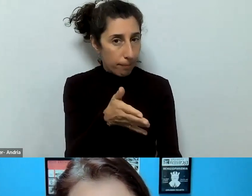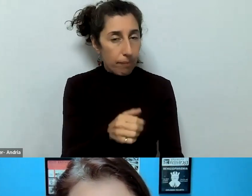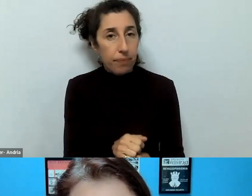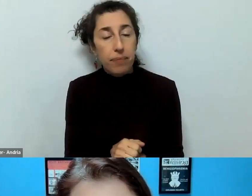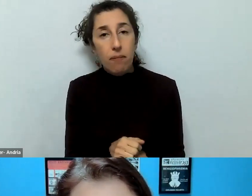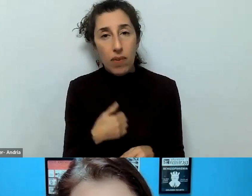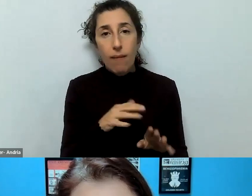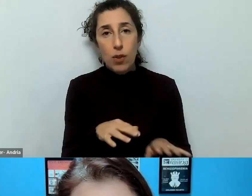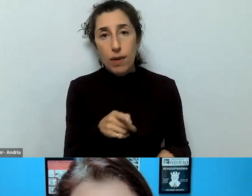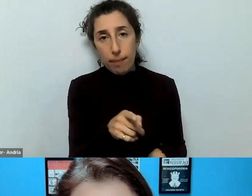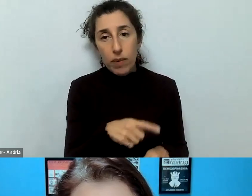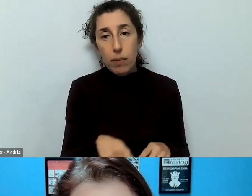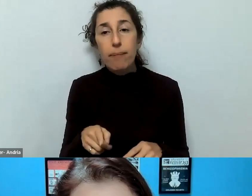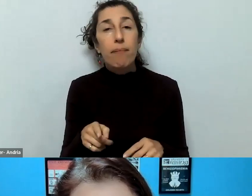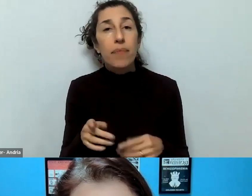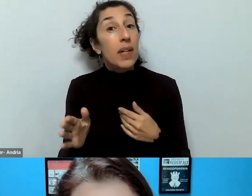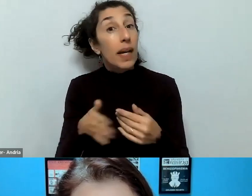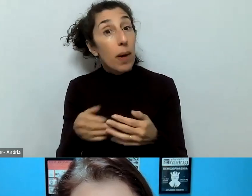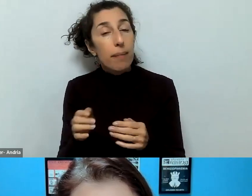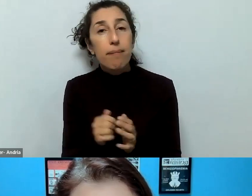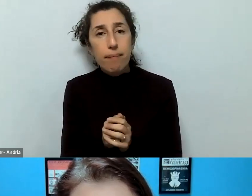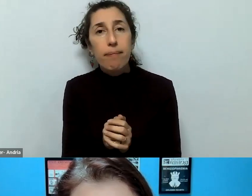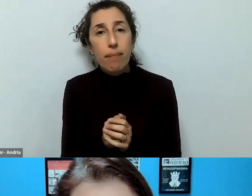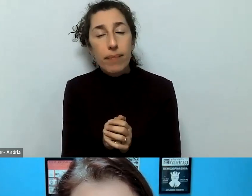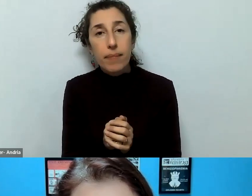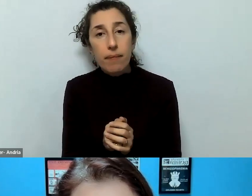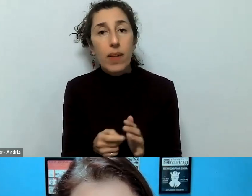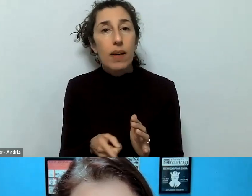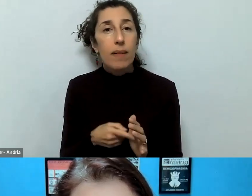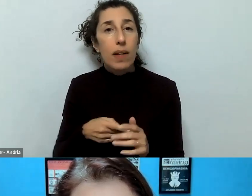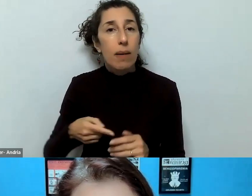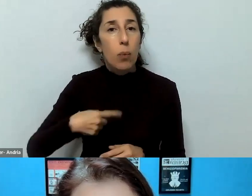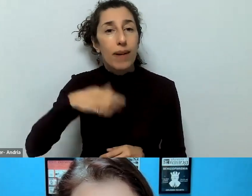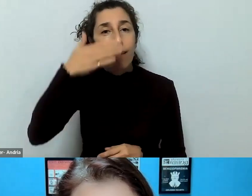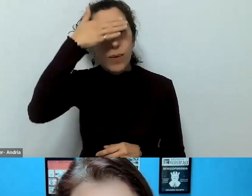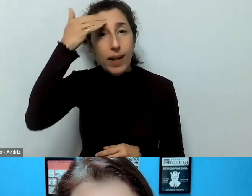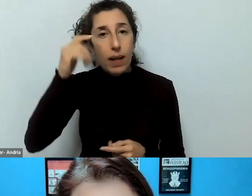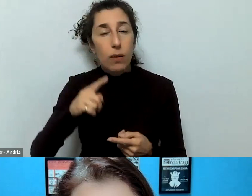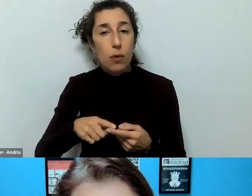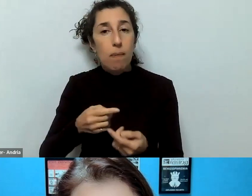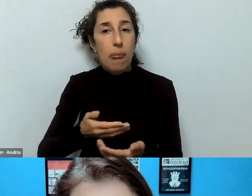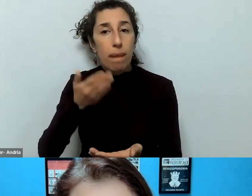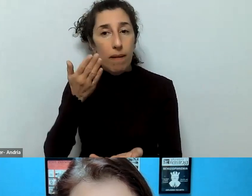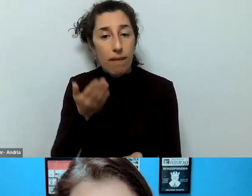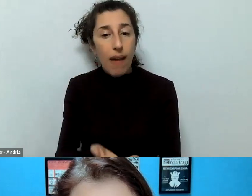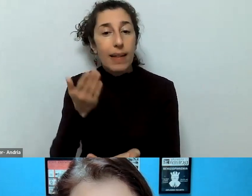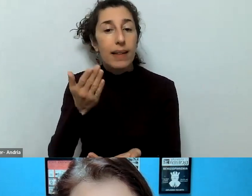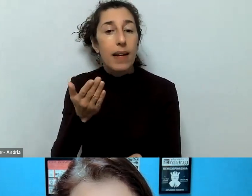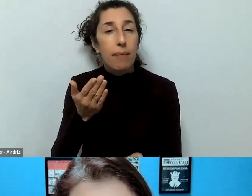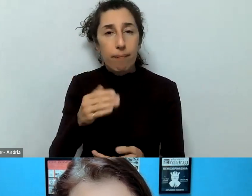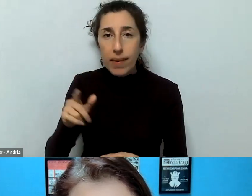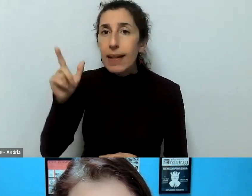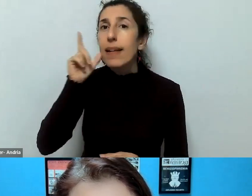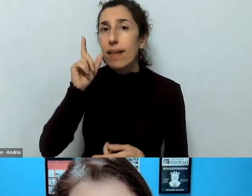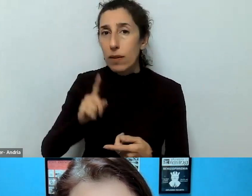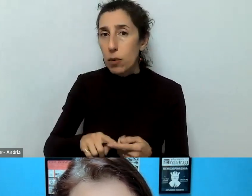una madre. Y a veces se nos olvida darle validez a nuestros hijos. Y que